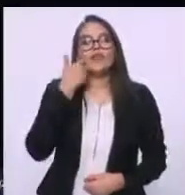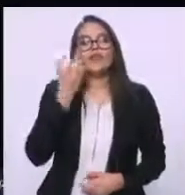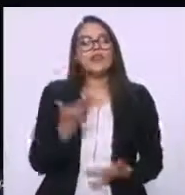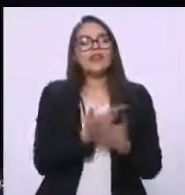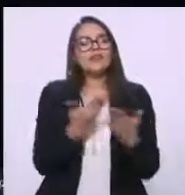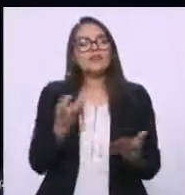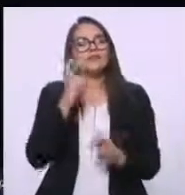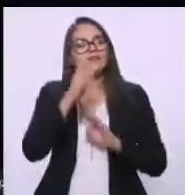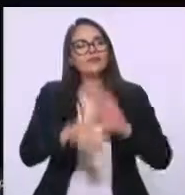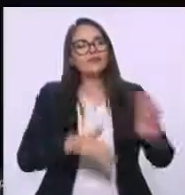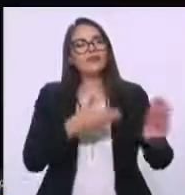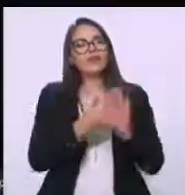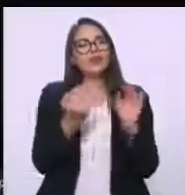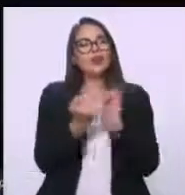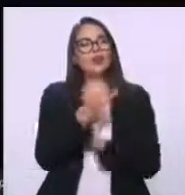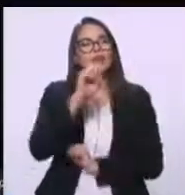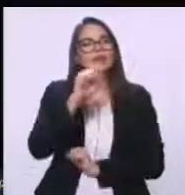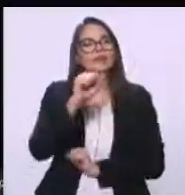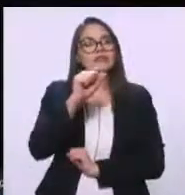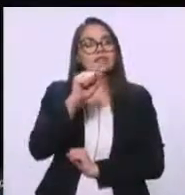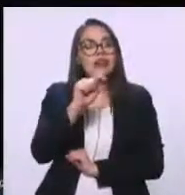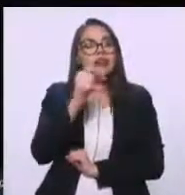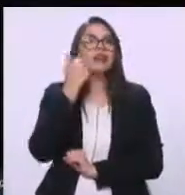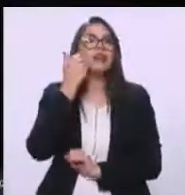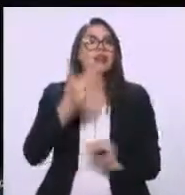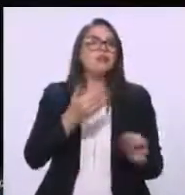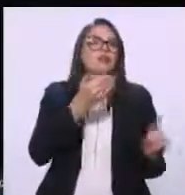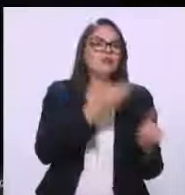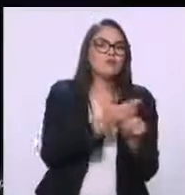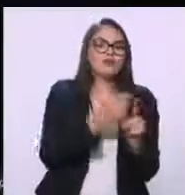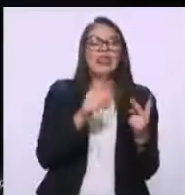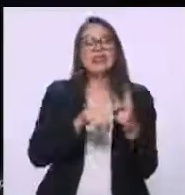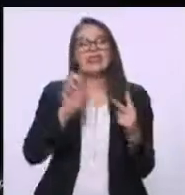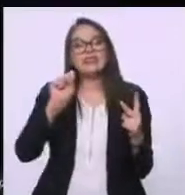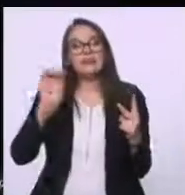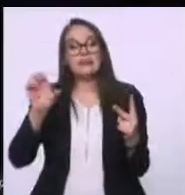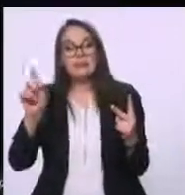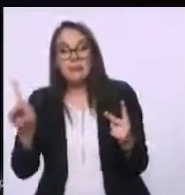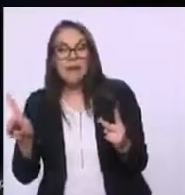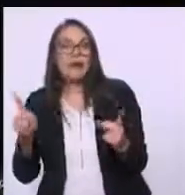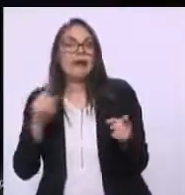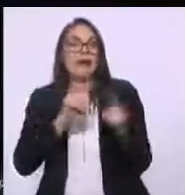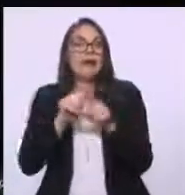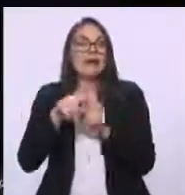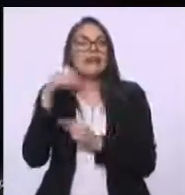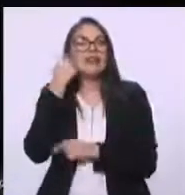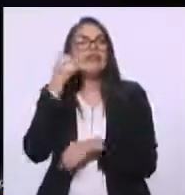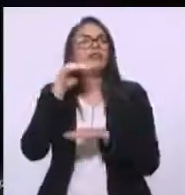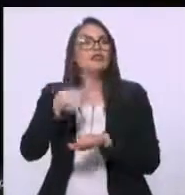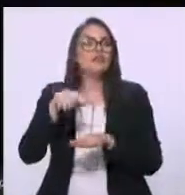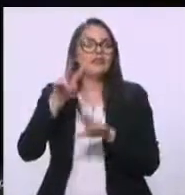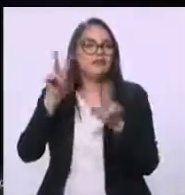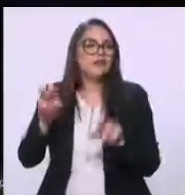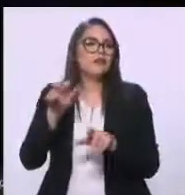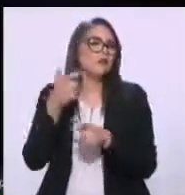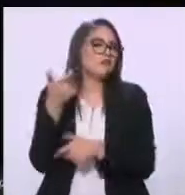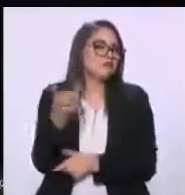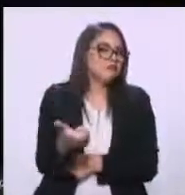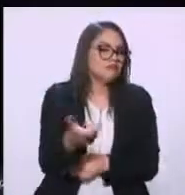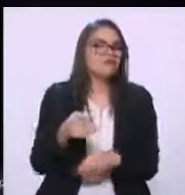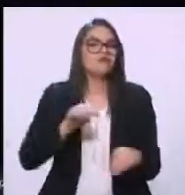fue el SAT, Alberto Scorcia. Lo que están buscando ahí es información relacionada con recursos, con dinero, con